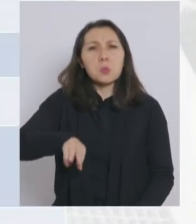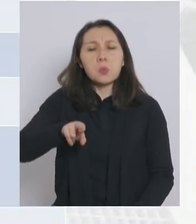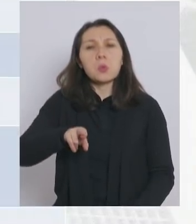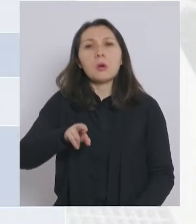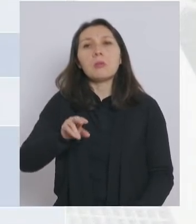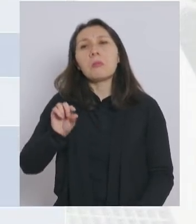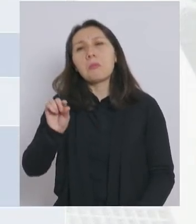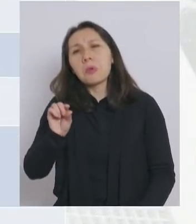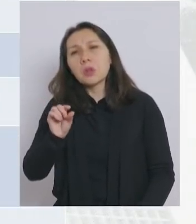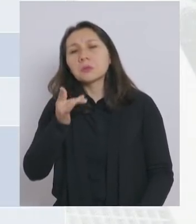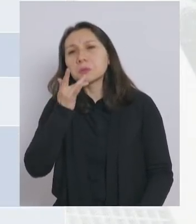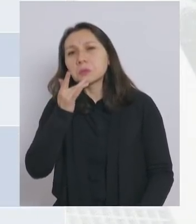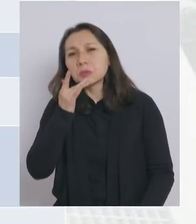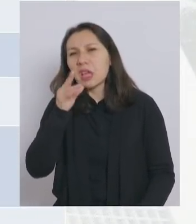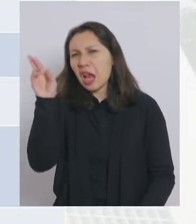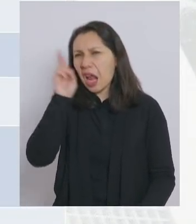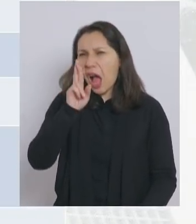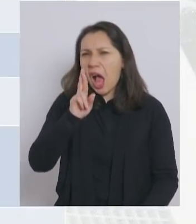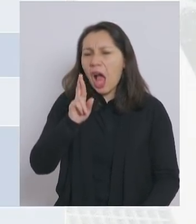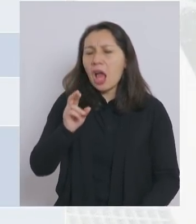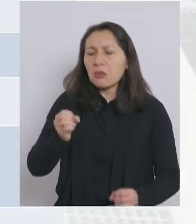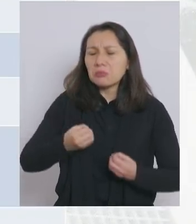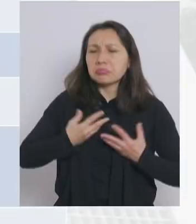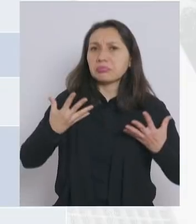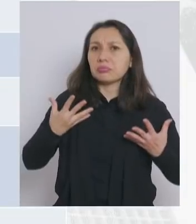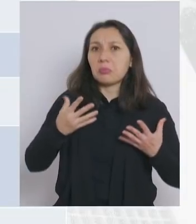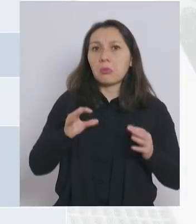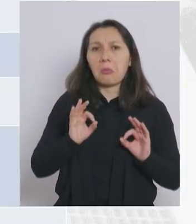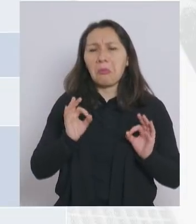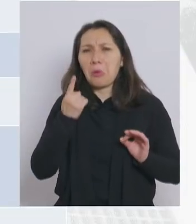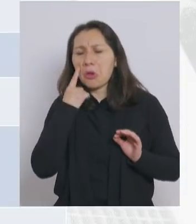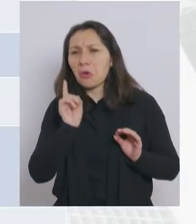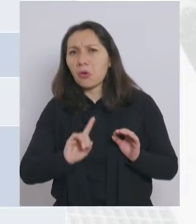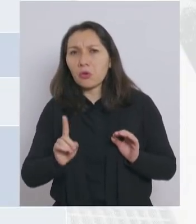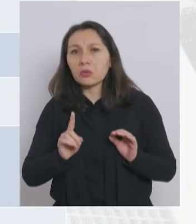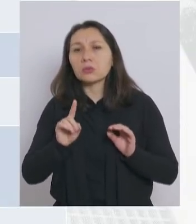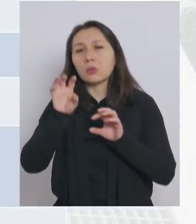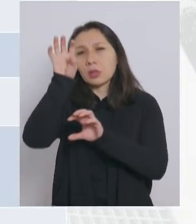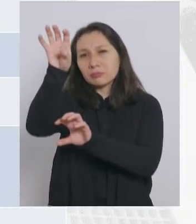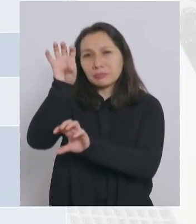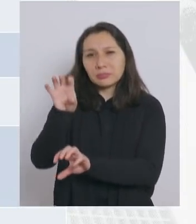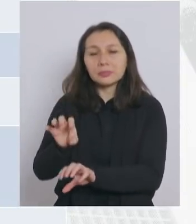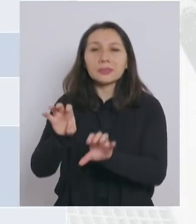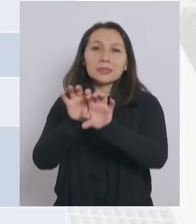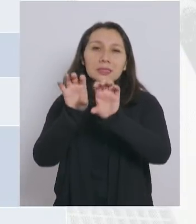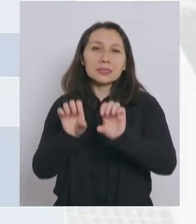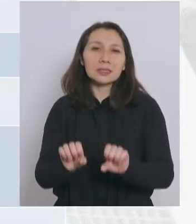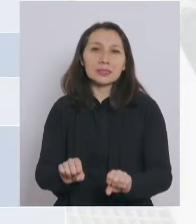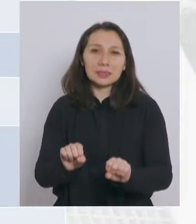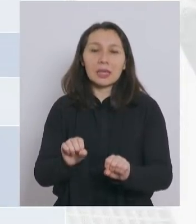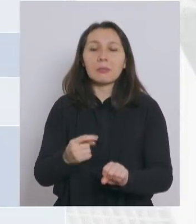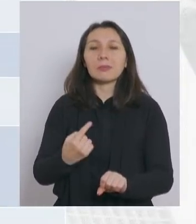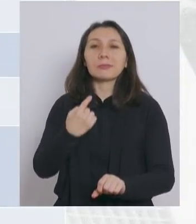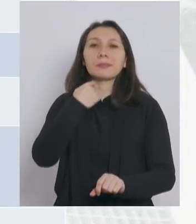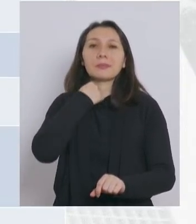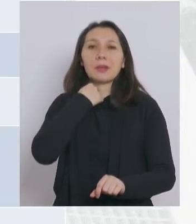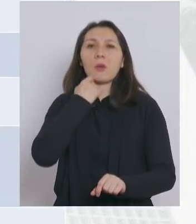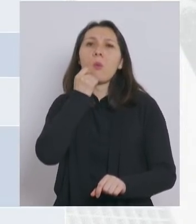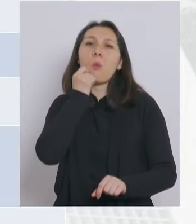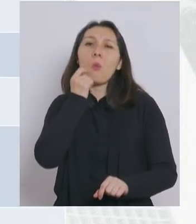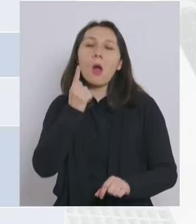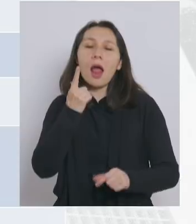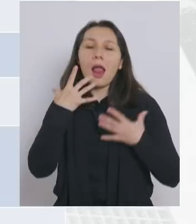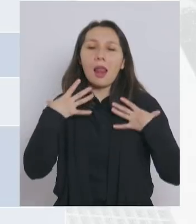frecuentes, poco frecuentes, raras, muy raras o con frecuencia no conocida, y clasificada por el sistema que afecta